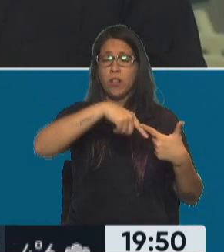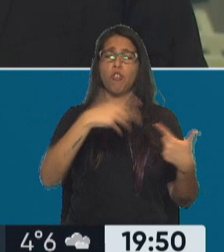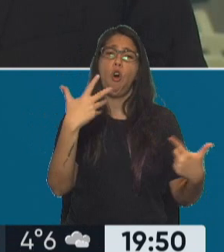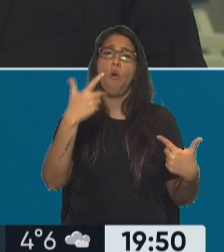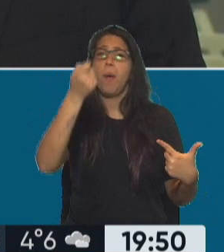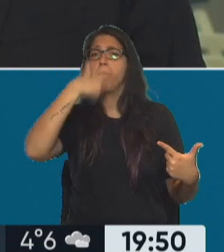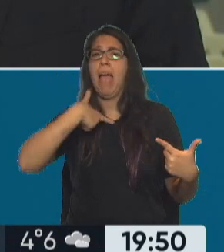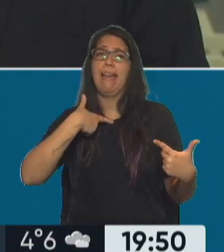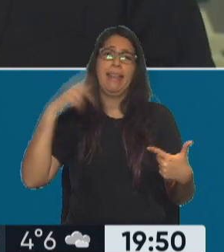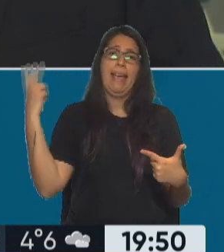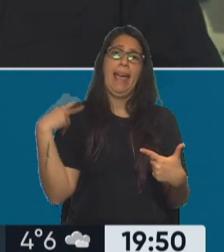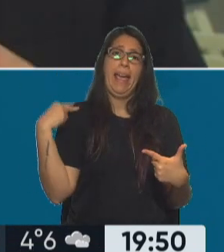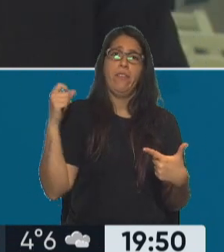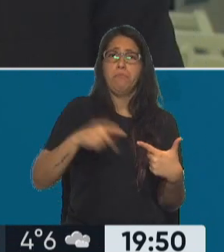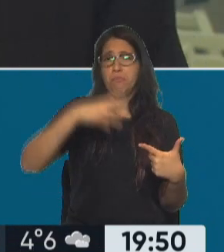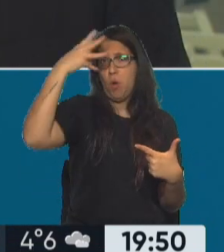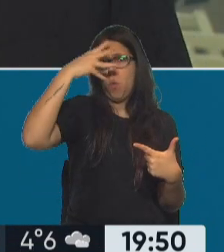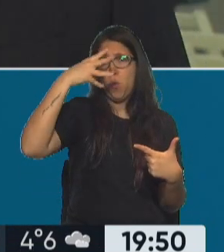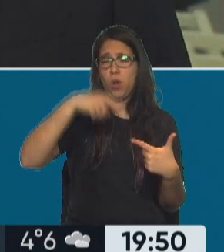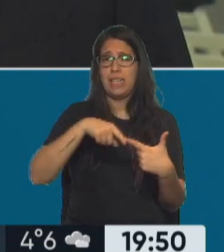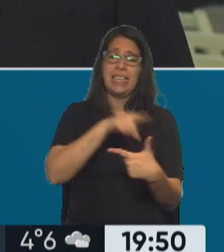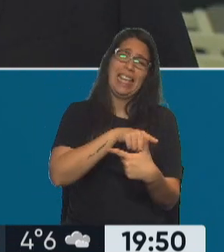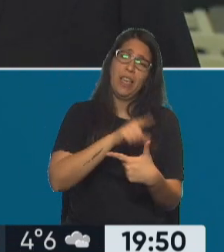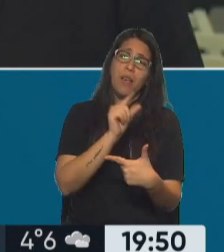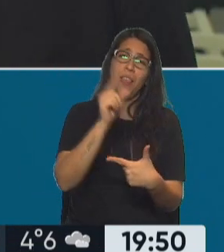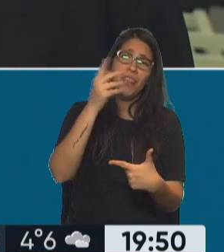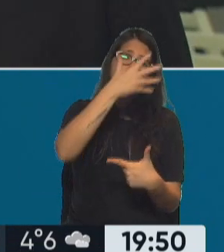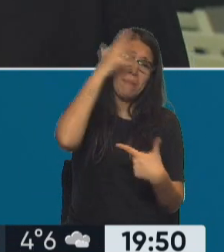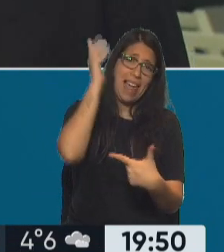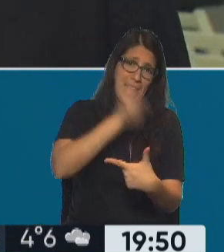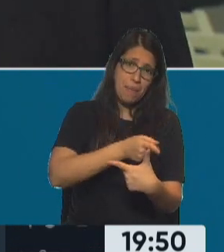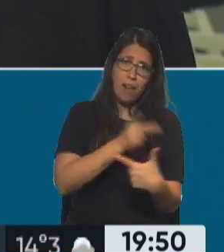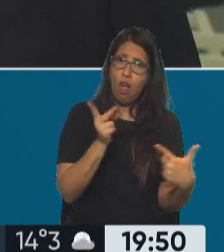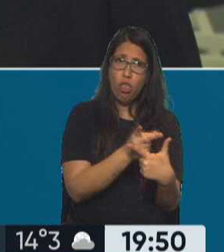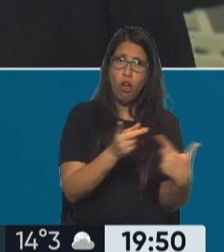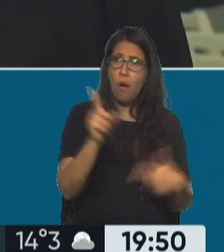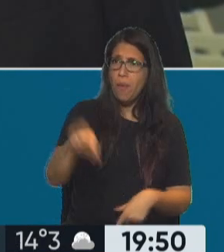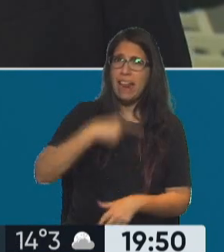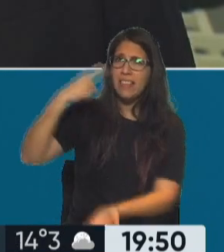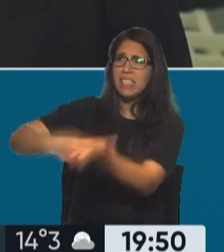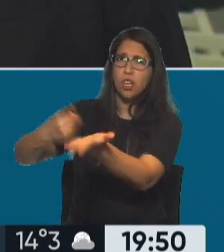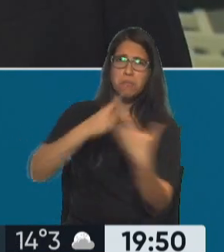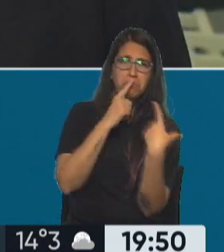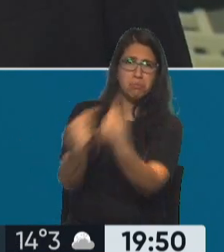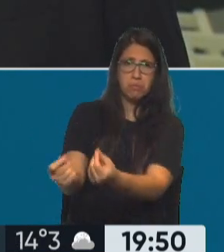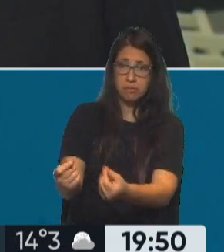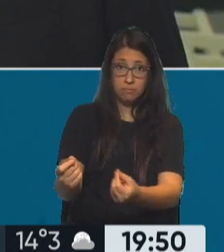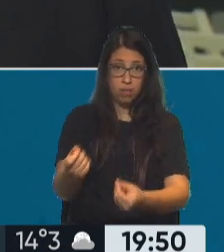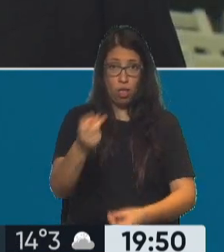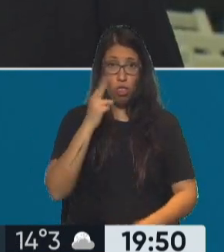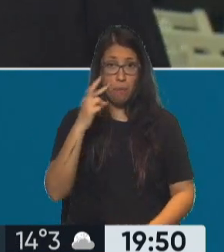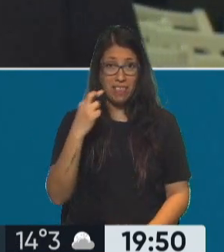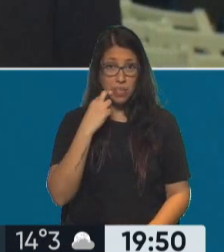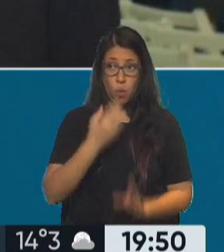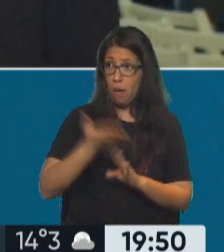jefe explícito de Bullrich y el jefe implícito de Milei, ¿no? Claro. Salen a criticarnos. Y en el 2019 Macri hizo exactamente lo